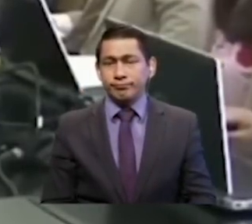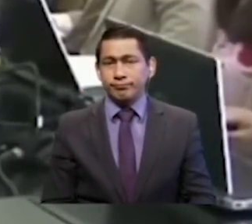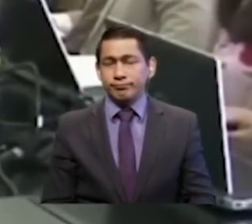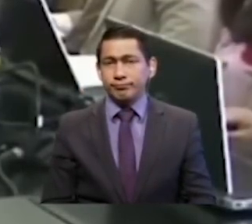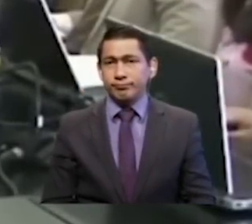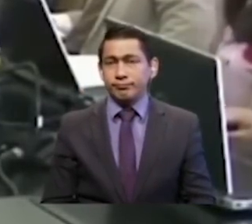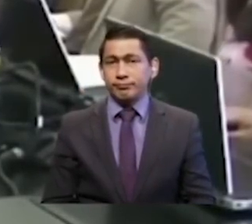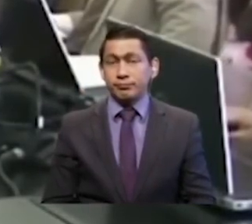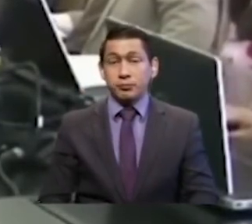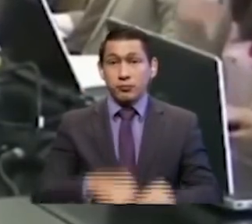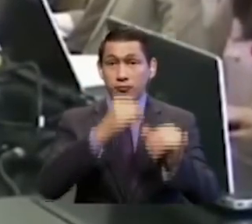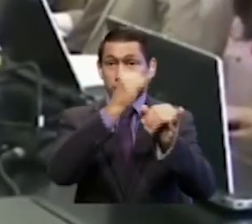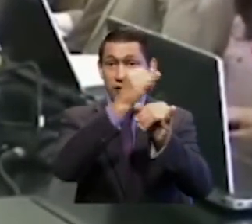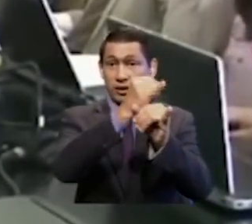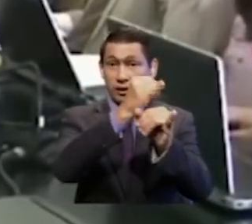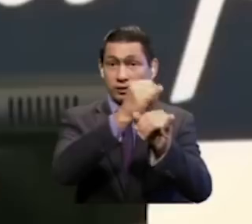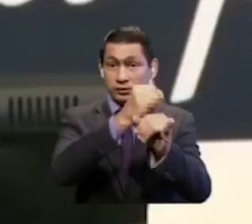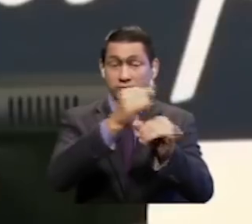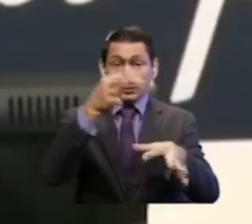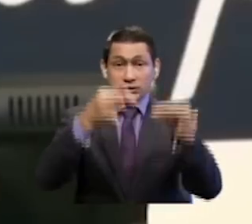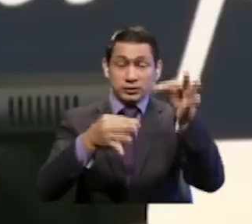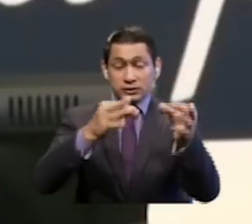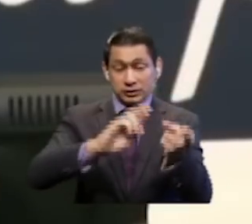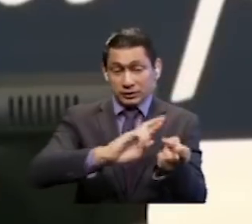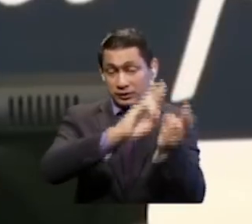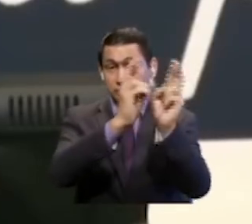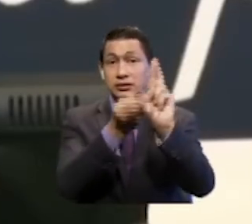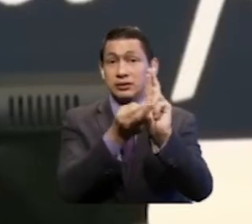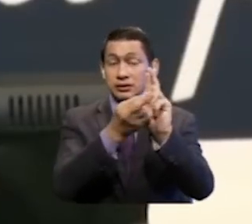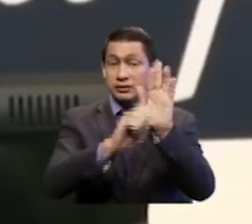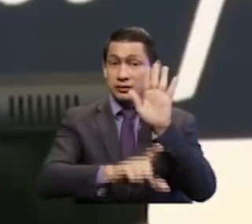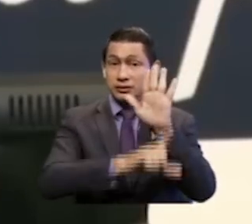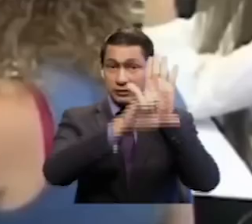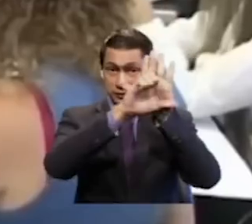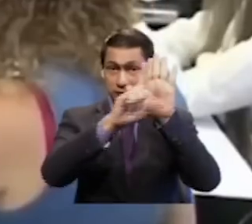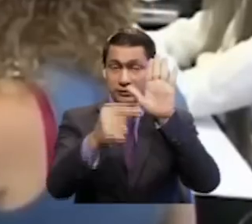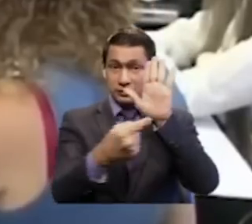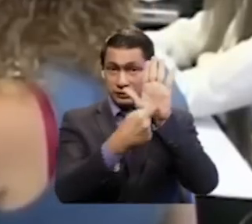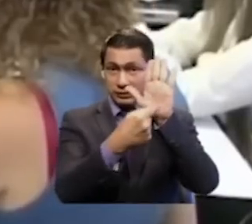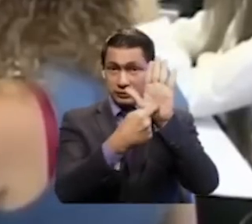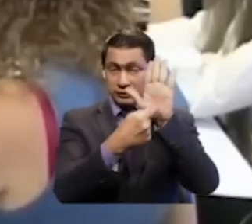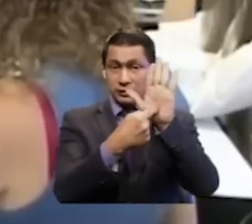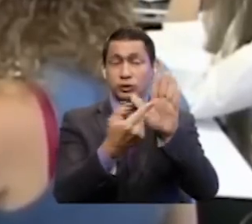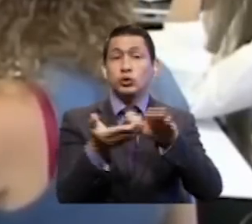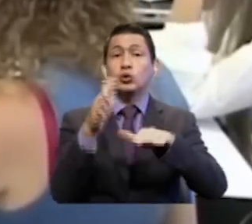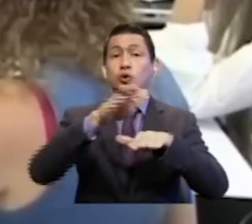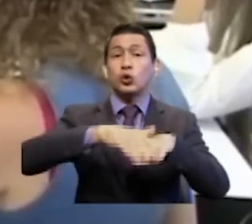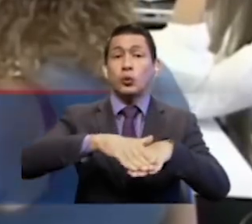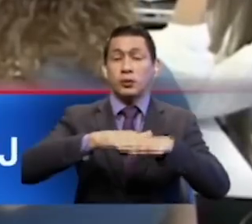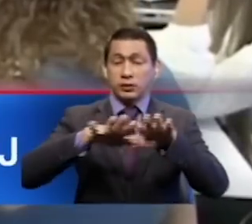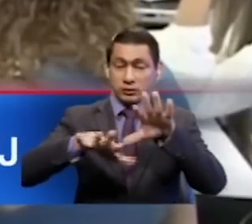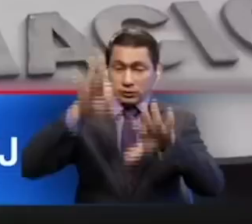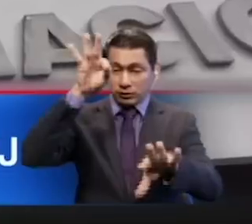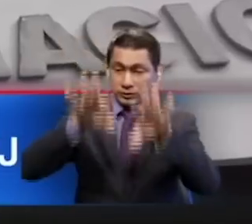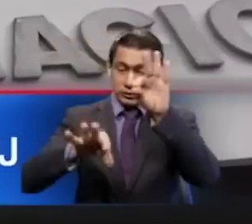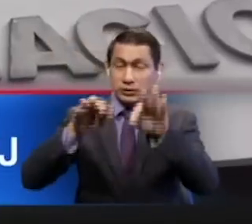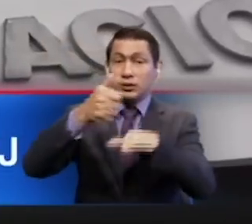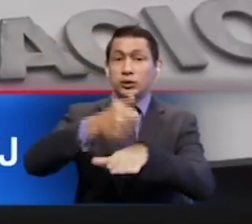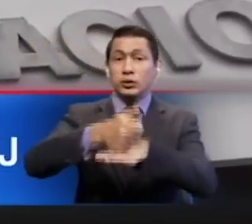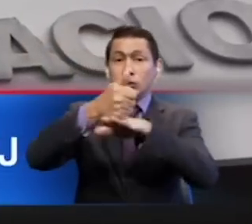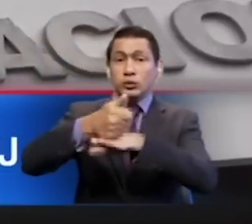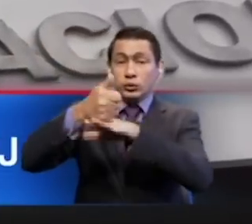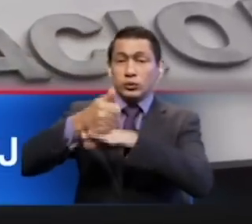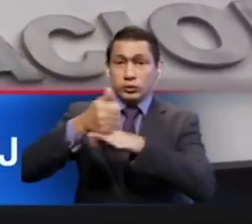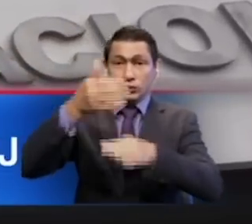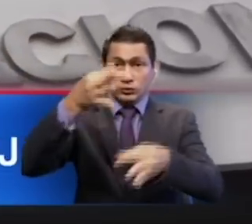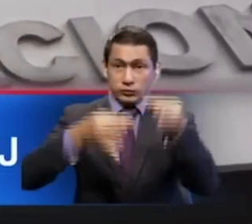El Consejo de la Judicatura reformó el artículo 3 de la resolución 08-2021, relacionada con los magistrados de la Corte Nacional de Justicia